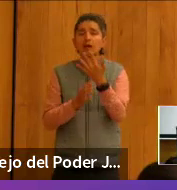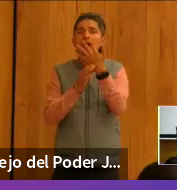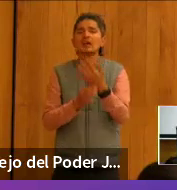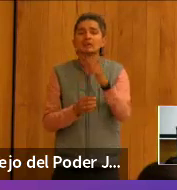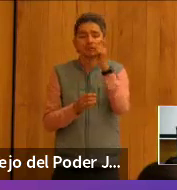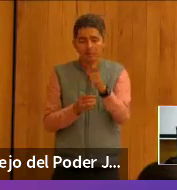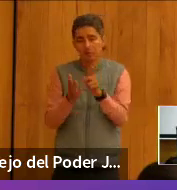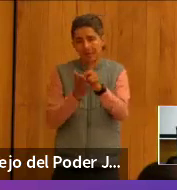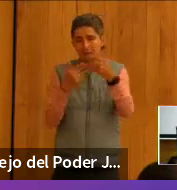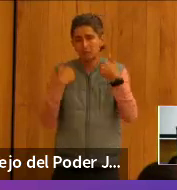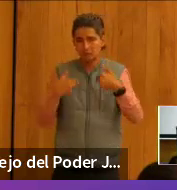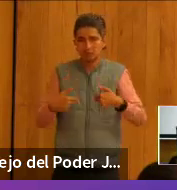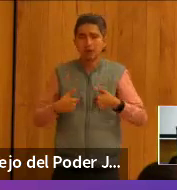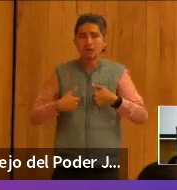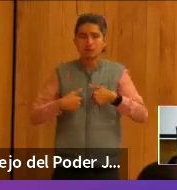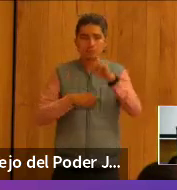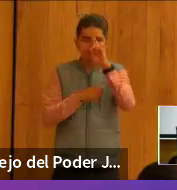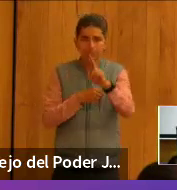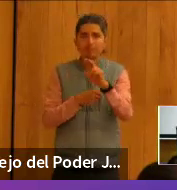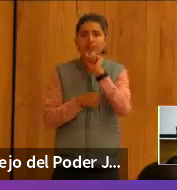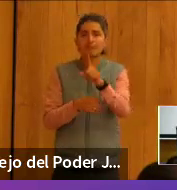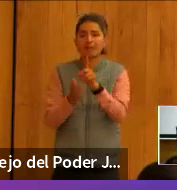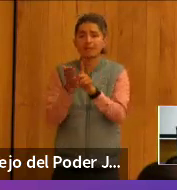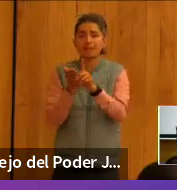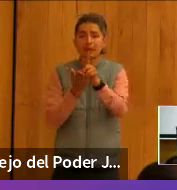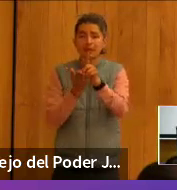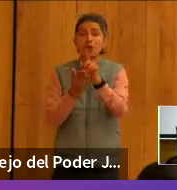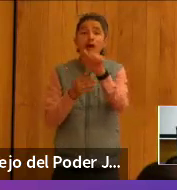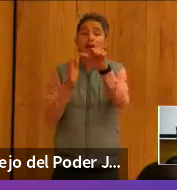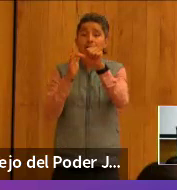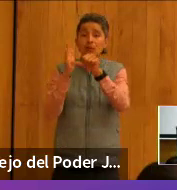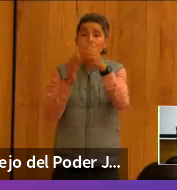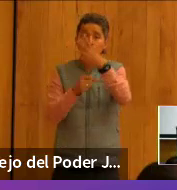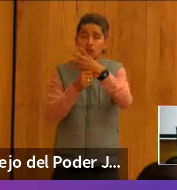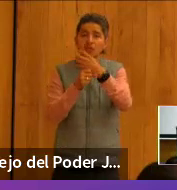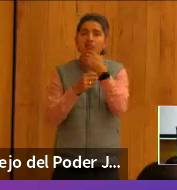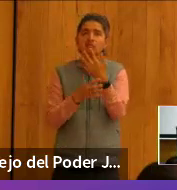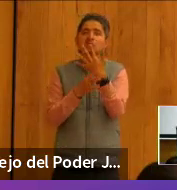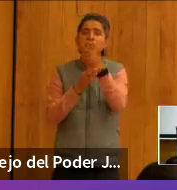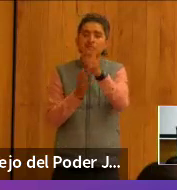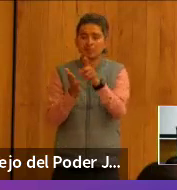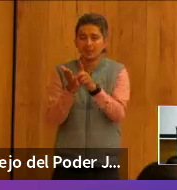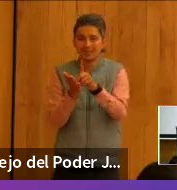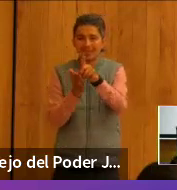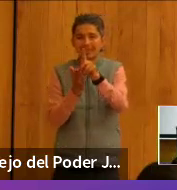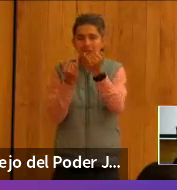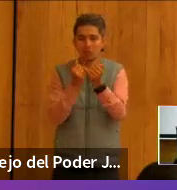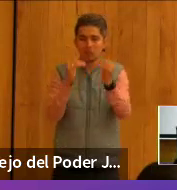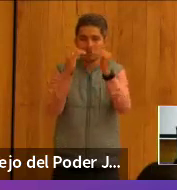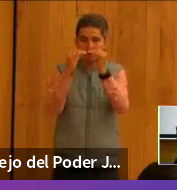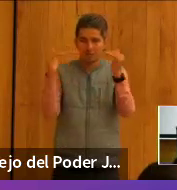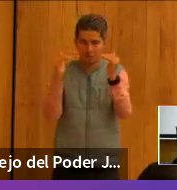garantía de los derechos humanos y en el derecho y en el artículo cuarto que habla del derecho a la igualdad,